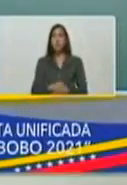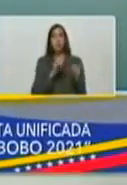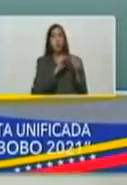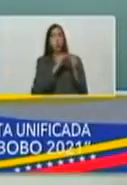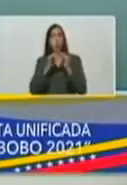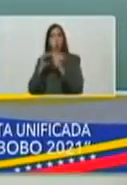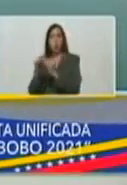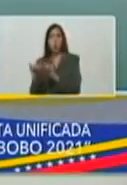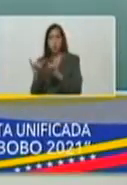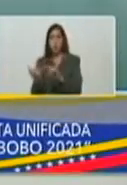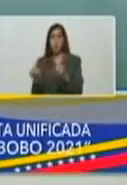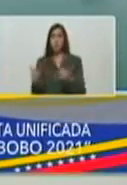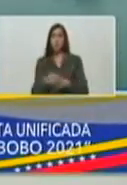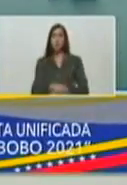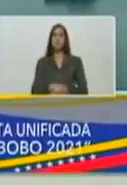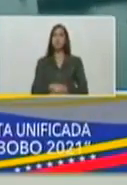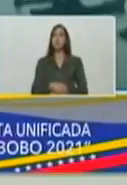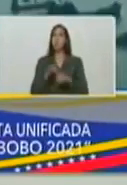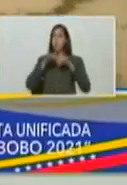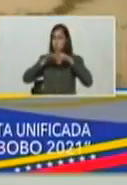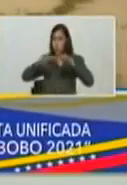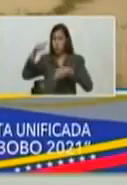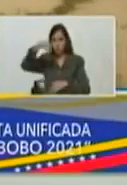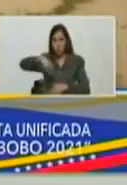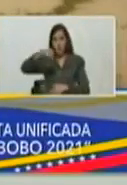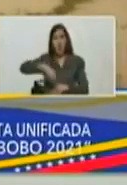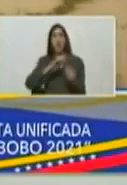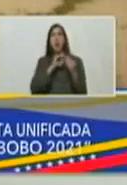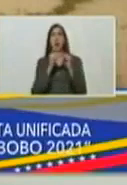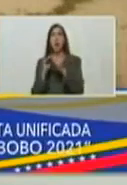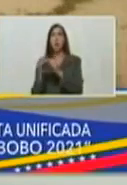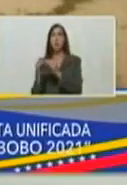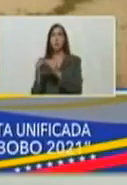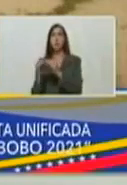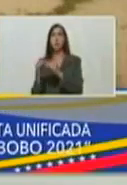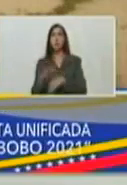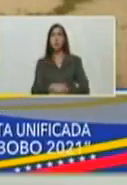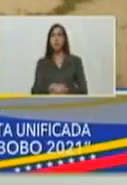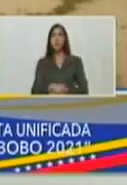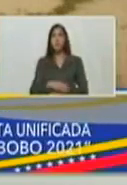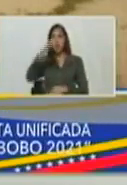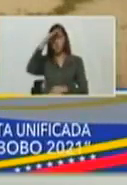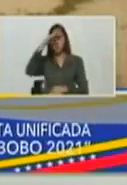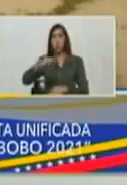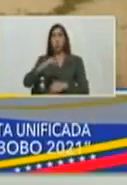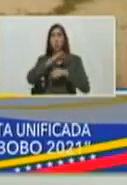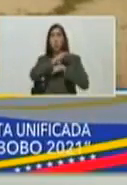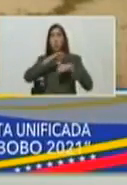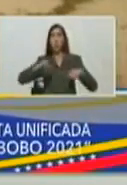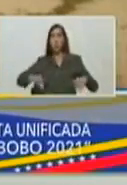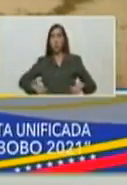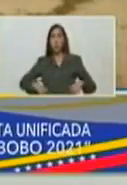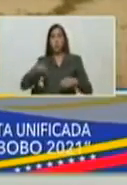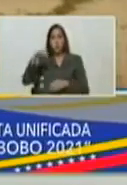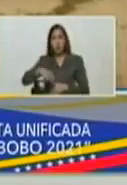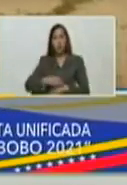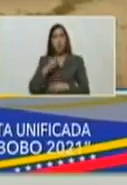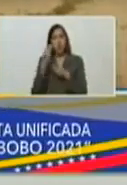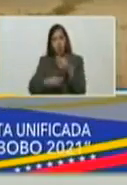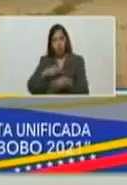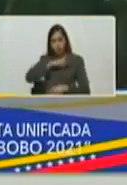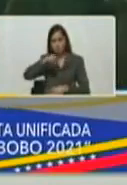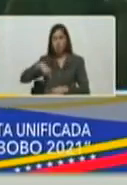participación protagónica comunal y masiva de todas estas comunidades. La Fuerza Armada Nacional Bolivariana, en esta resiliencia que debemos tener